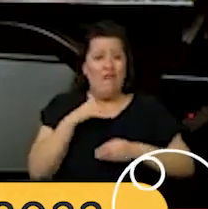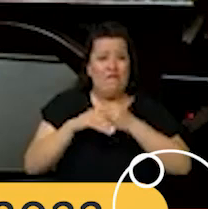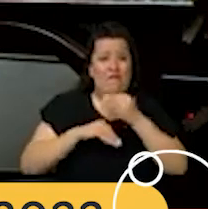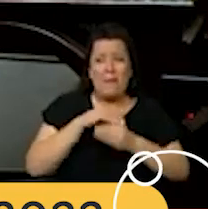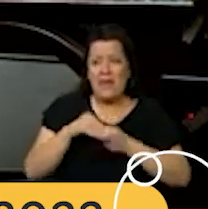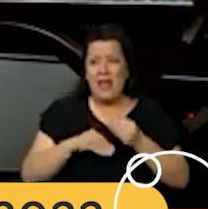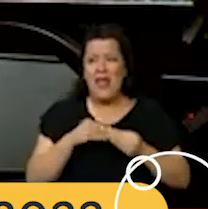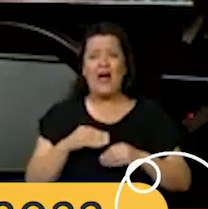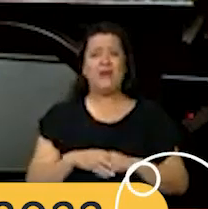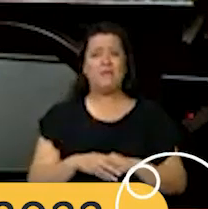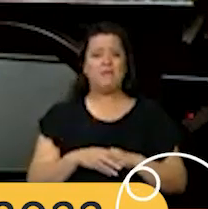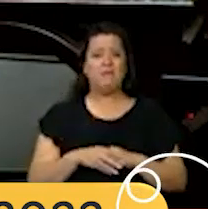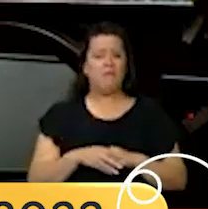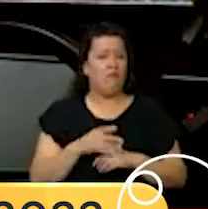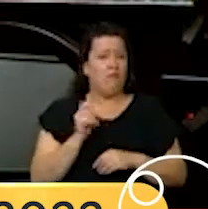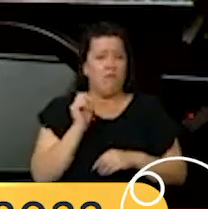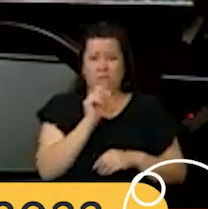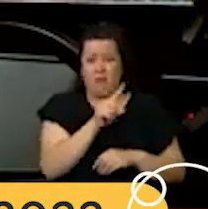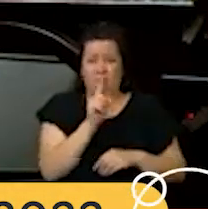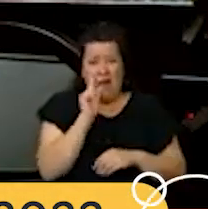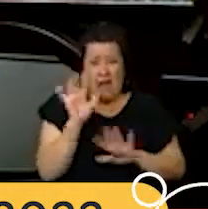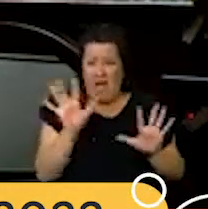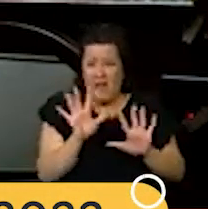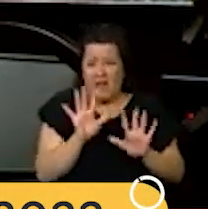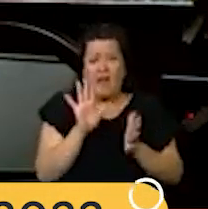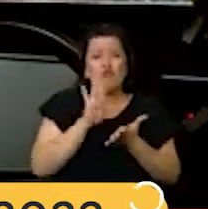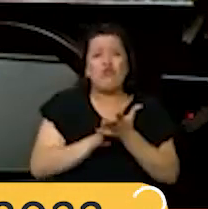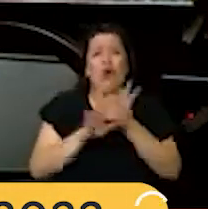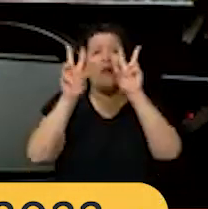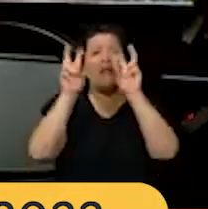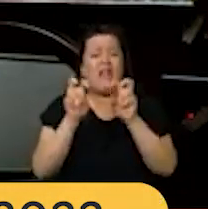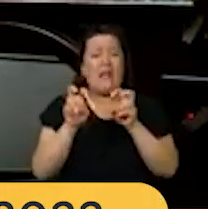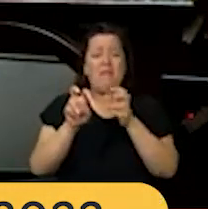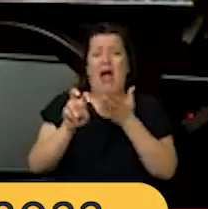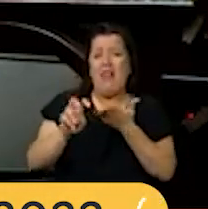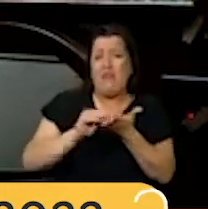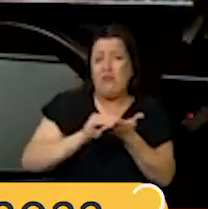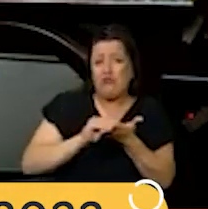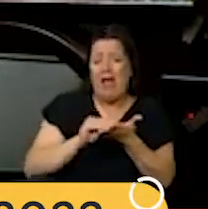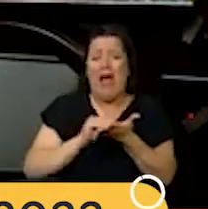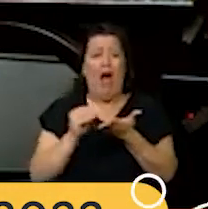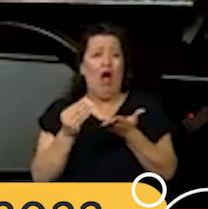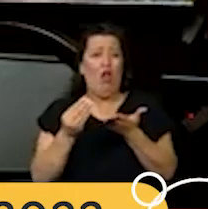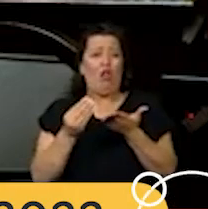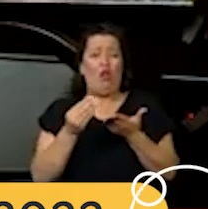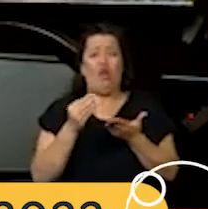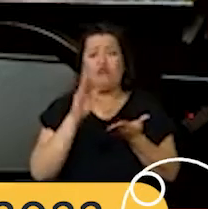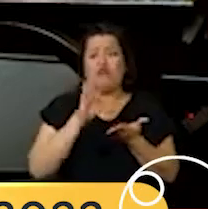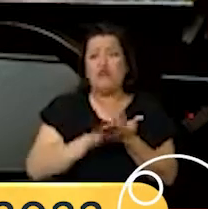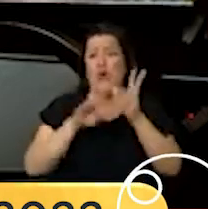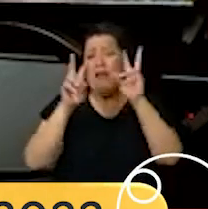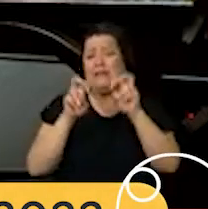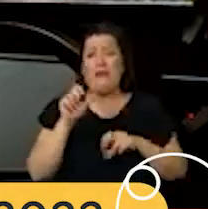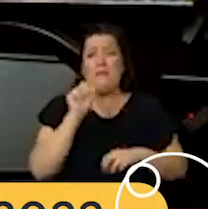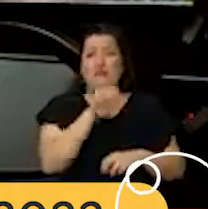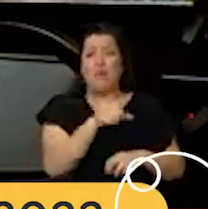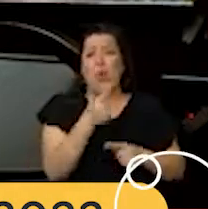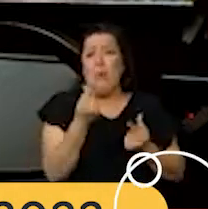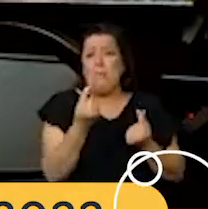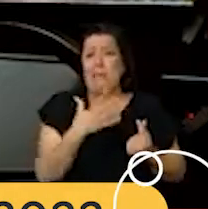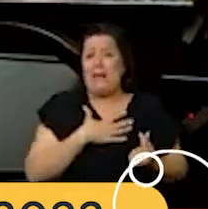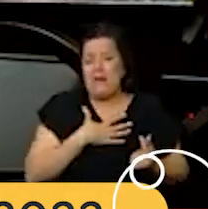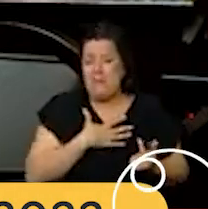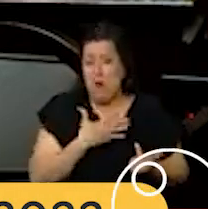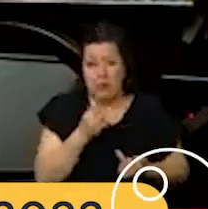familiares, que no tienen ver con su labor legislativa, que no tiene que ver con su patrimonio, que no tiene que ver con